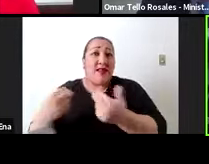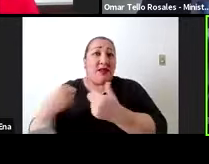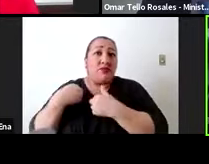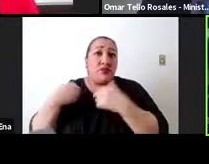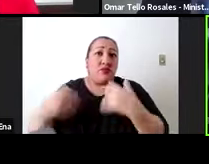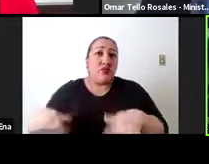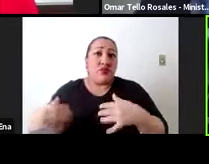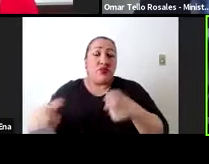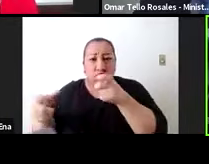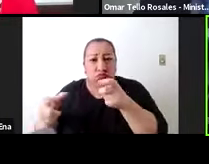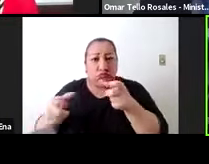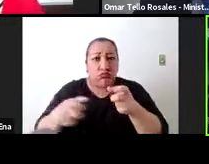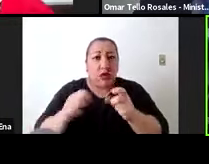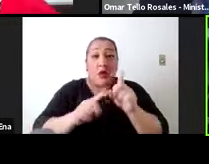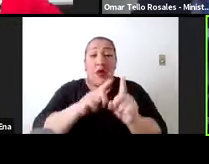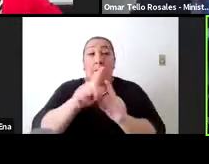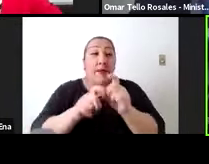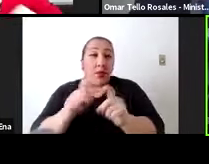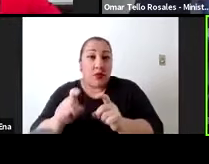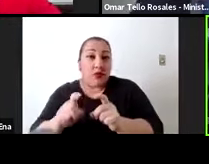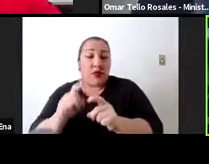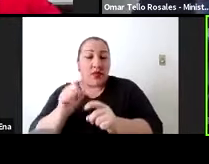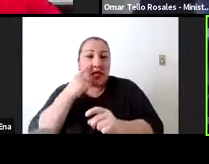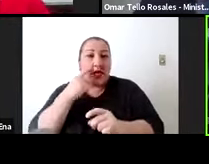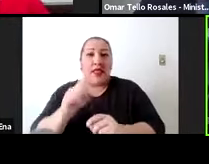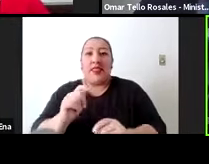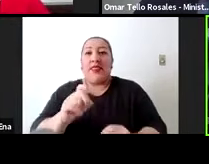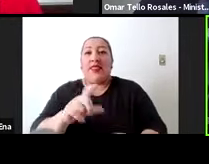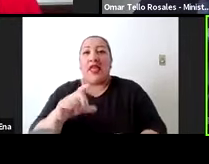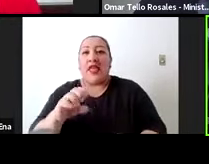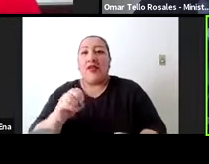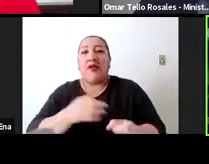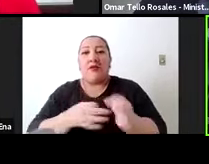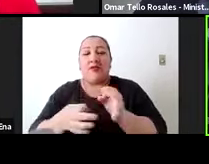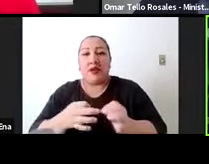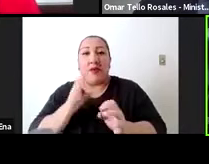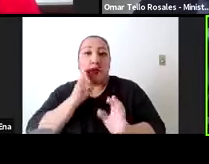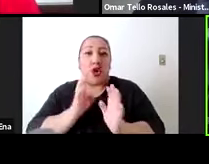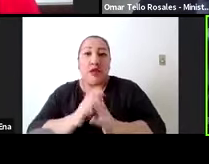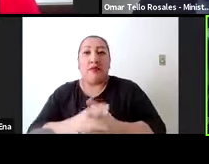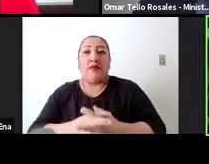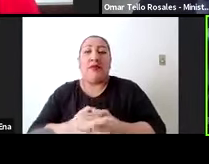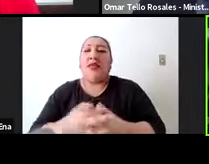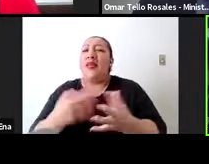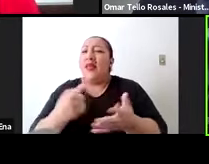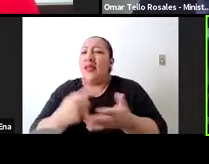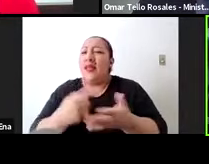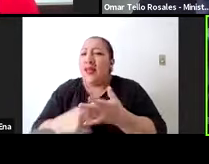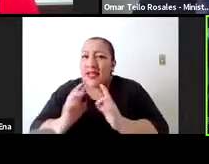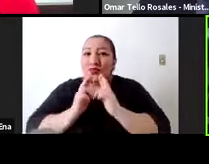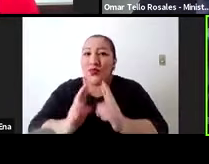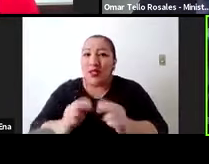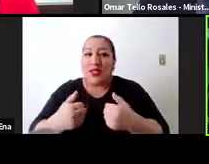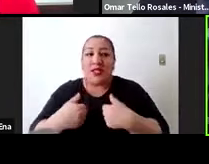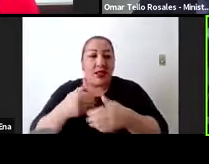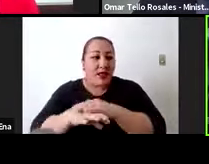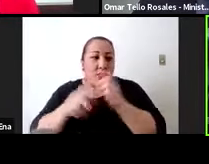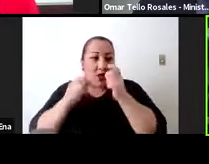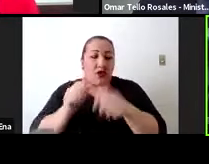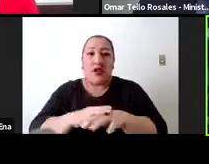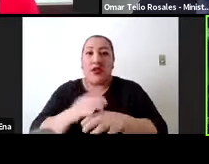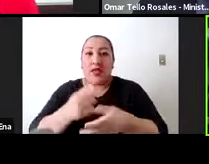algunas preguntas que seguramente el señor Tello absolverá. Por ejemplo, ¿qué resultados se han obtenido del control realizado